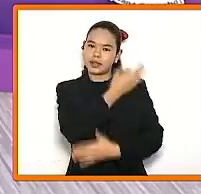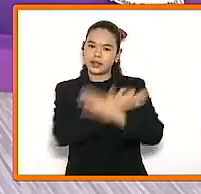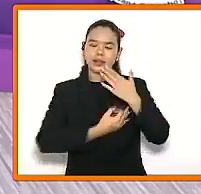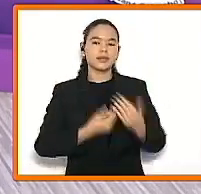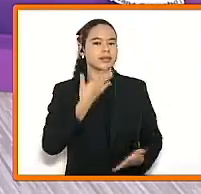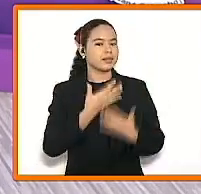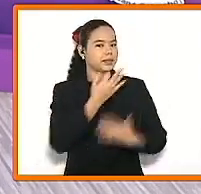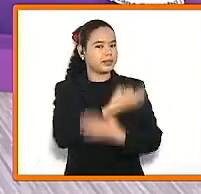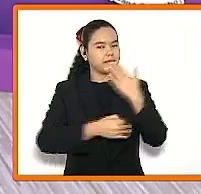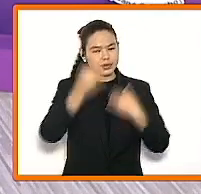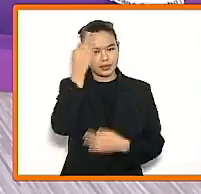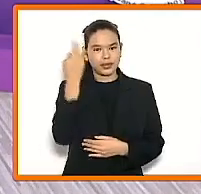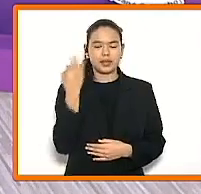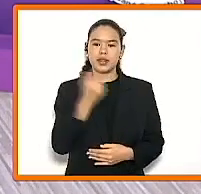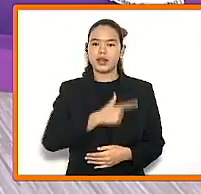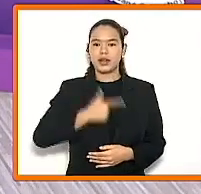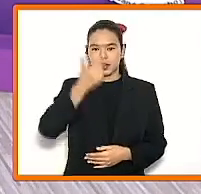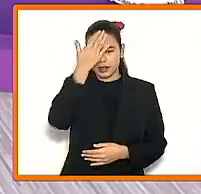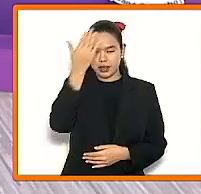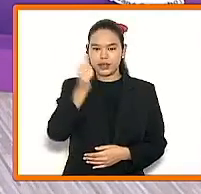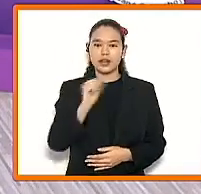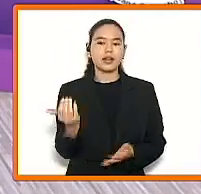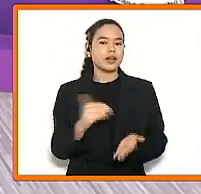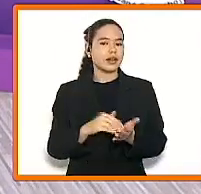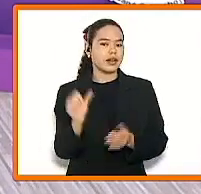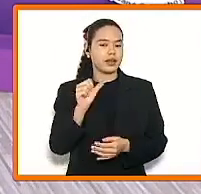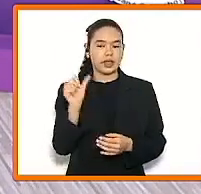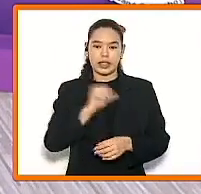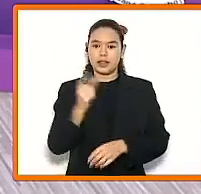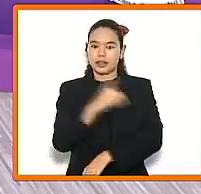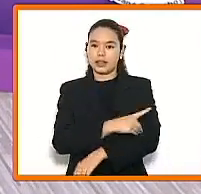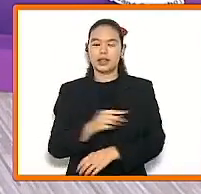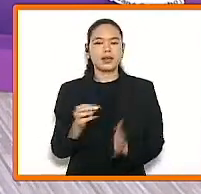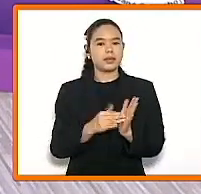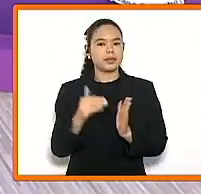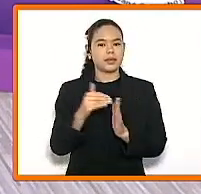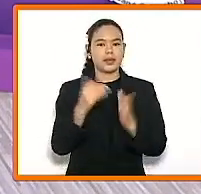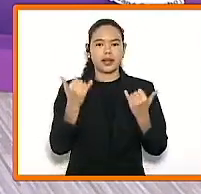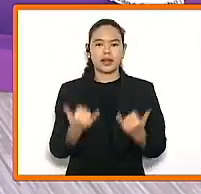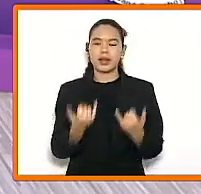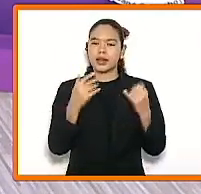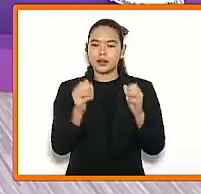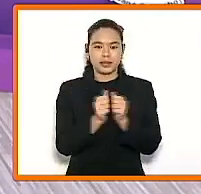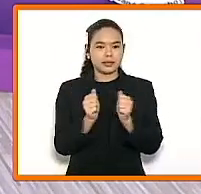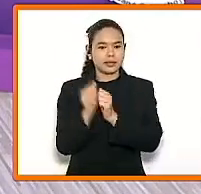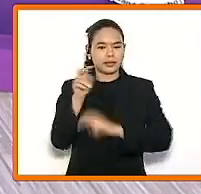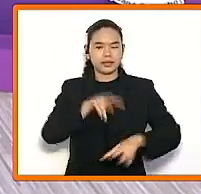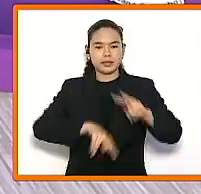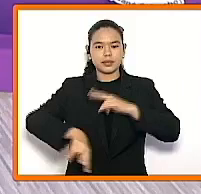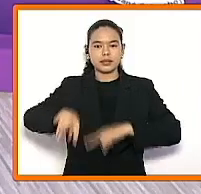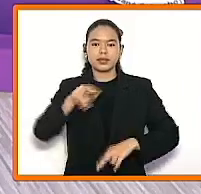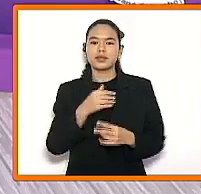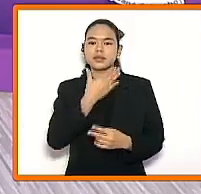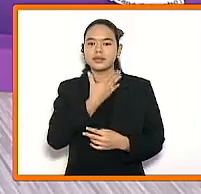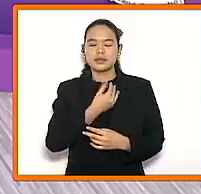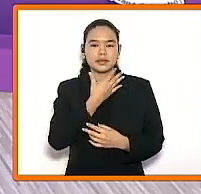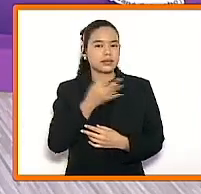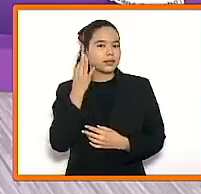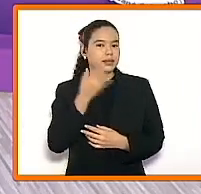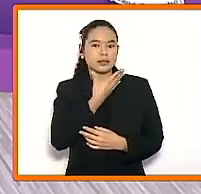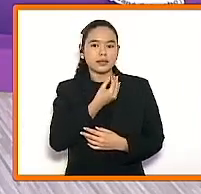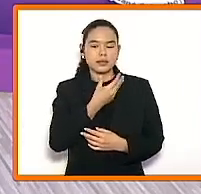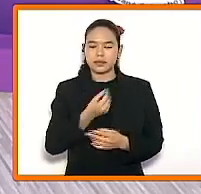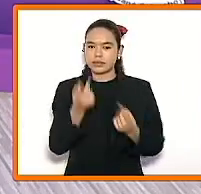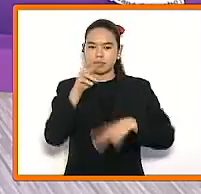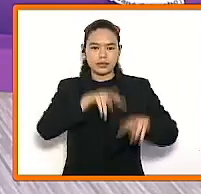Tatiana. Buenas tardes, Francine. Qué placer saludarte una vez más en este día millonario. Y también contamos con la presencia de nuestro auditor y nuestro notario, quienes le dan transparencia